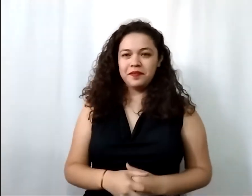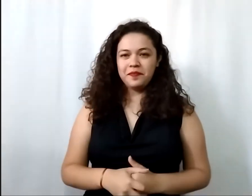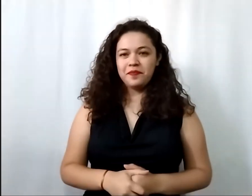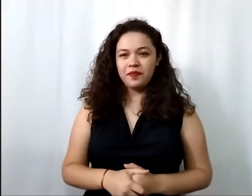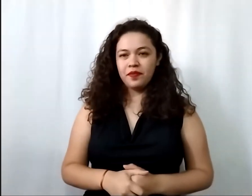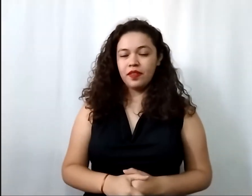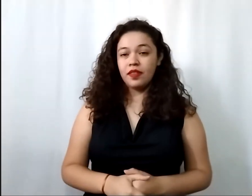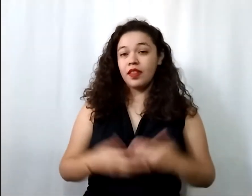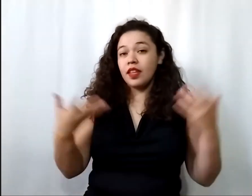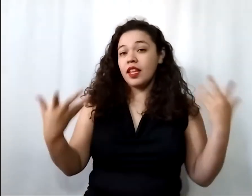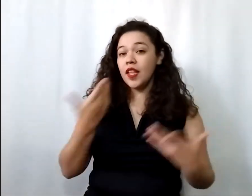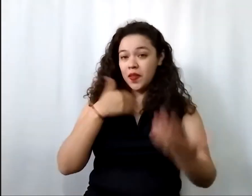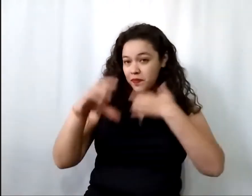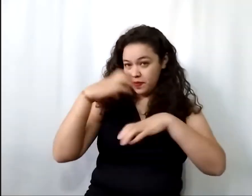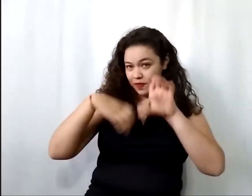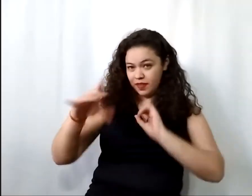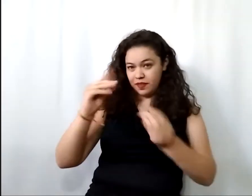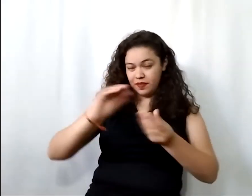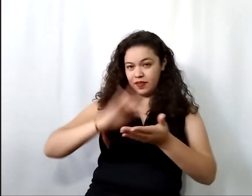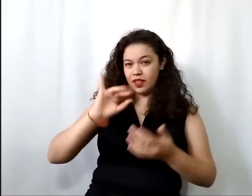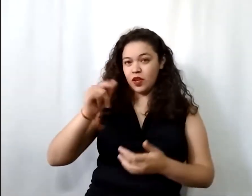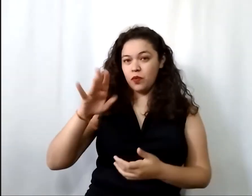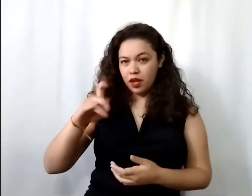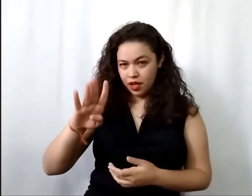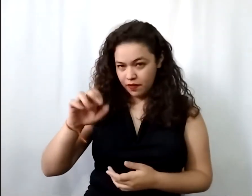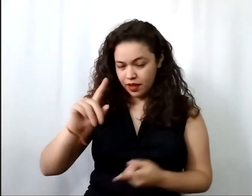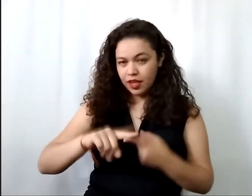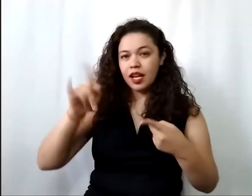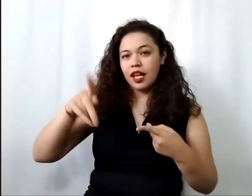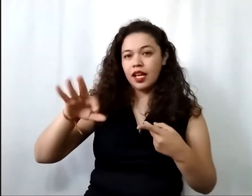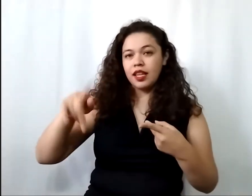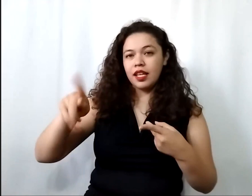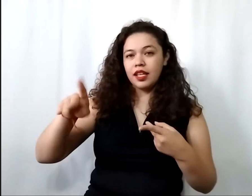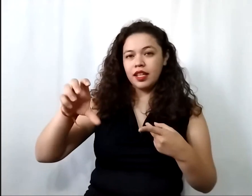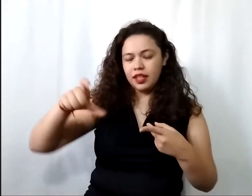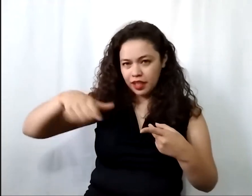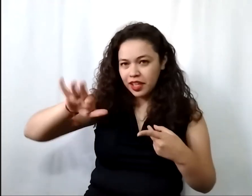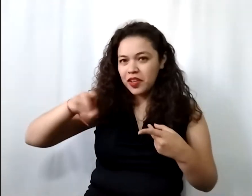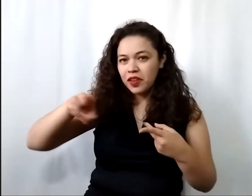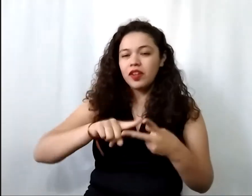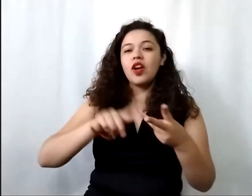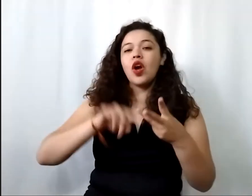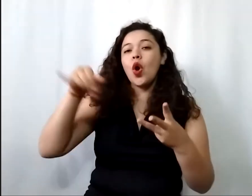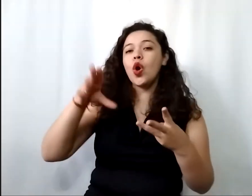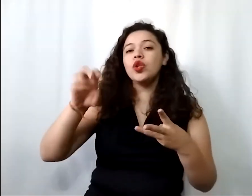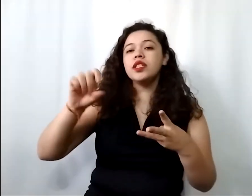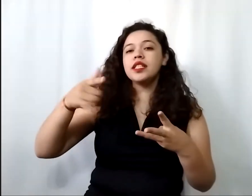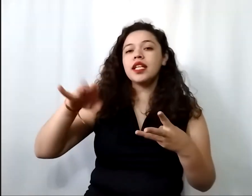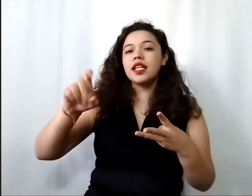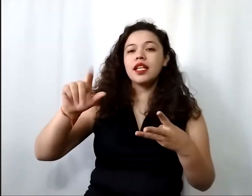Siguen comentarios de agradecimientos de Juana Bernal, Katia Quiñones, José Guillermo,